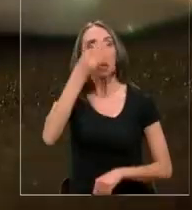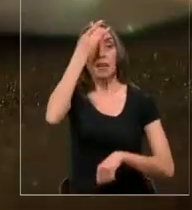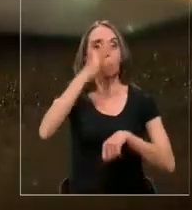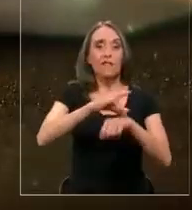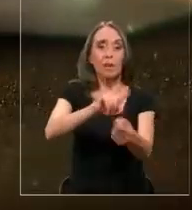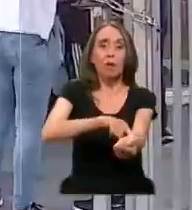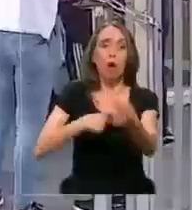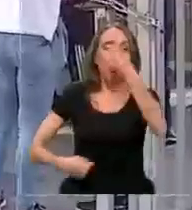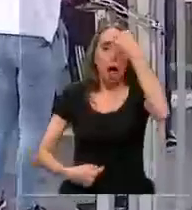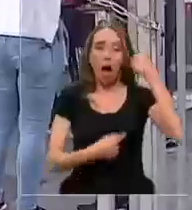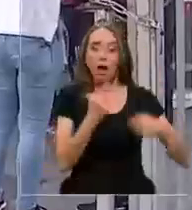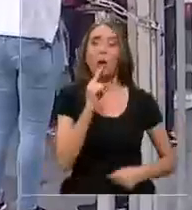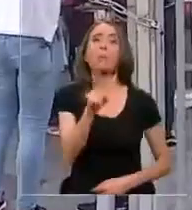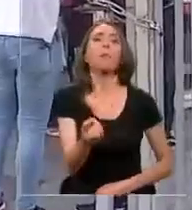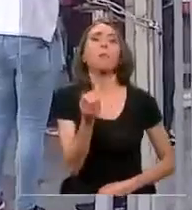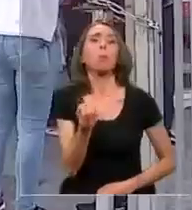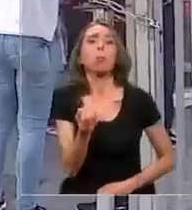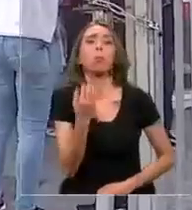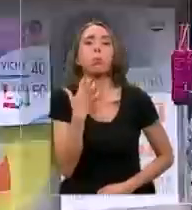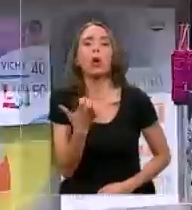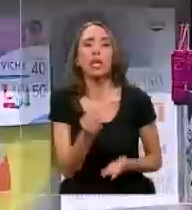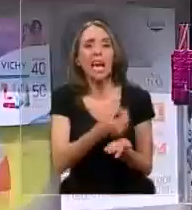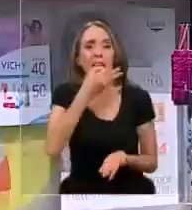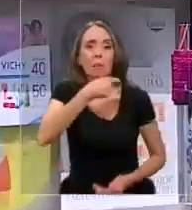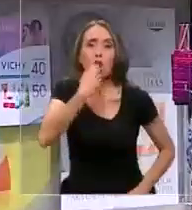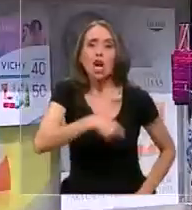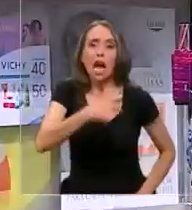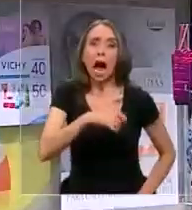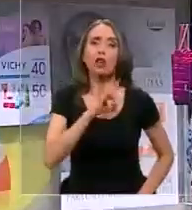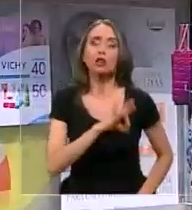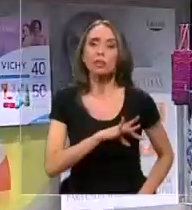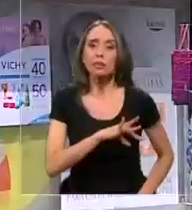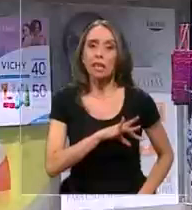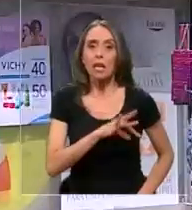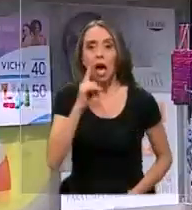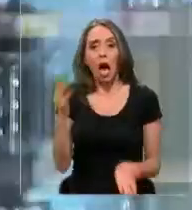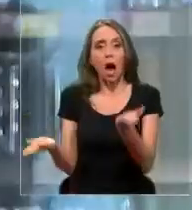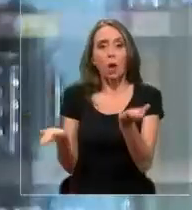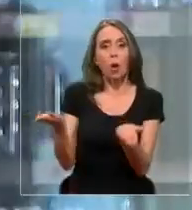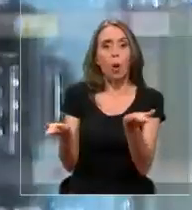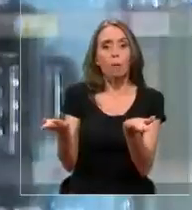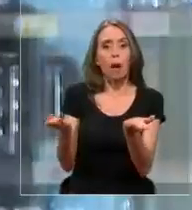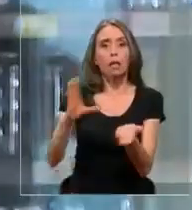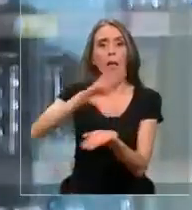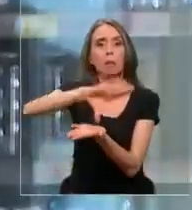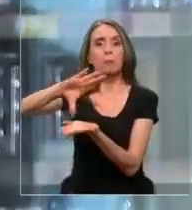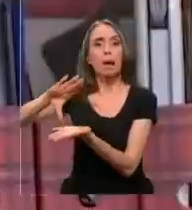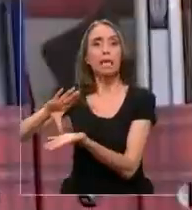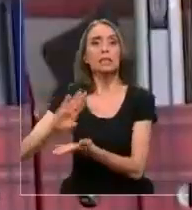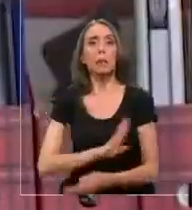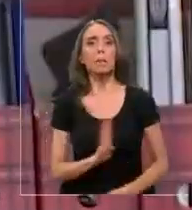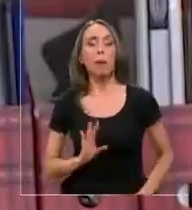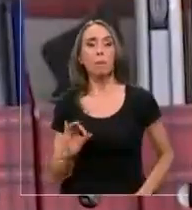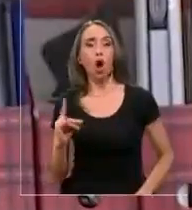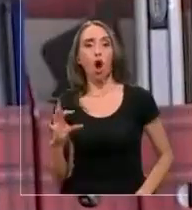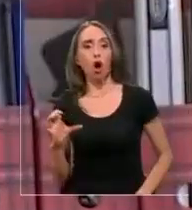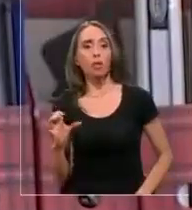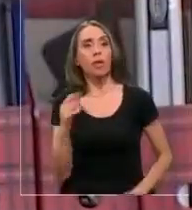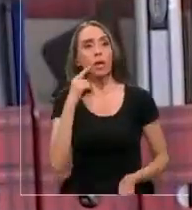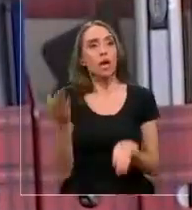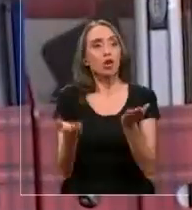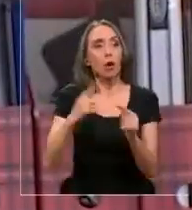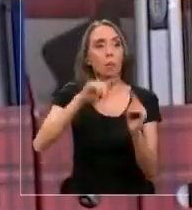crónicos porque los medicamentos son tan caros en chile en comparación a los países ocde que hacer la comparación